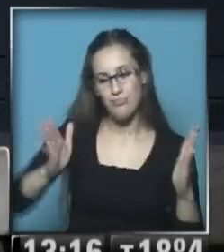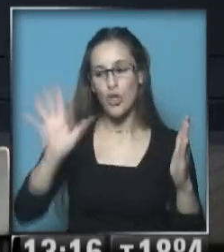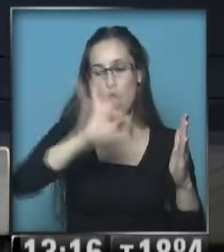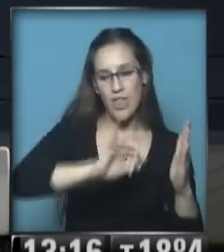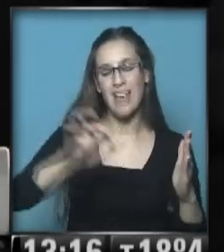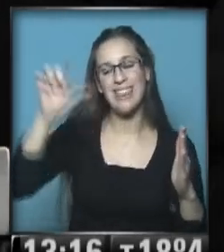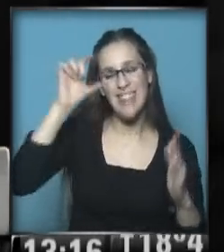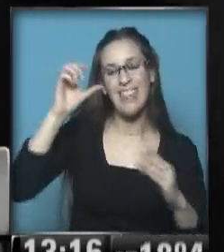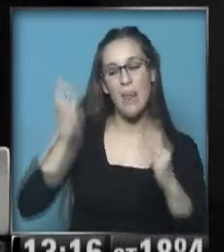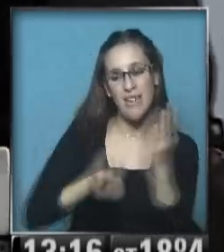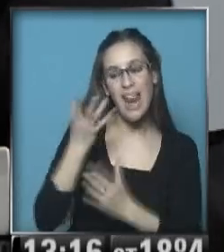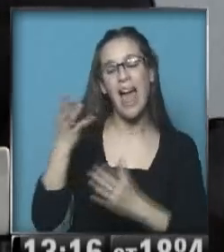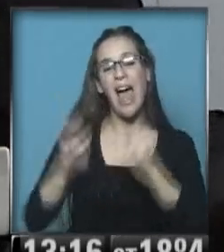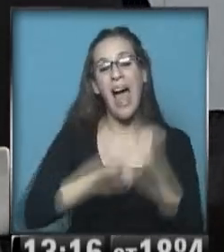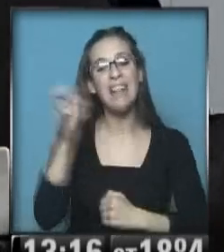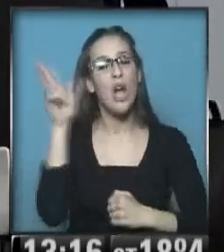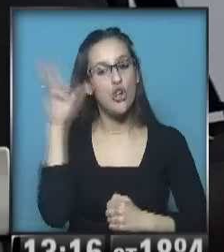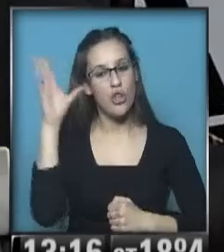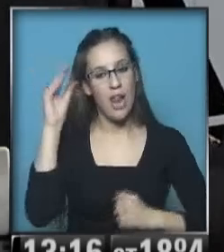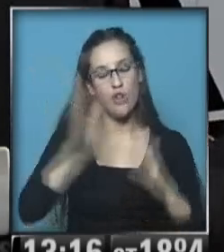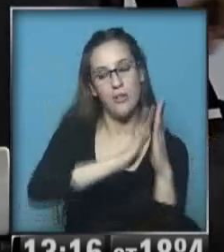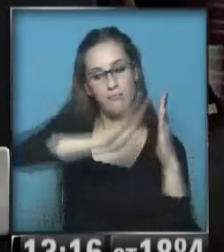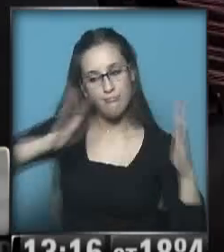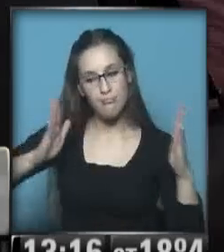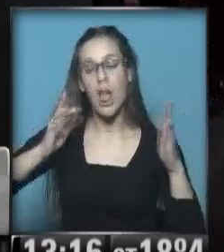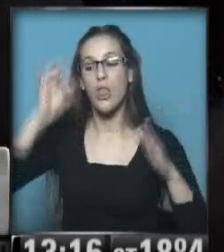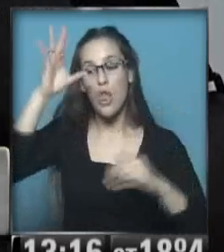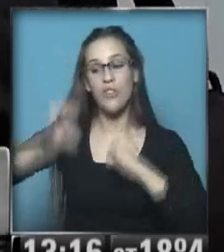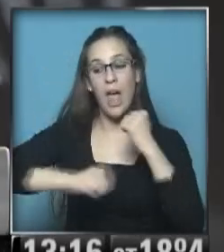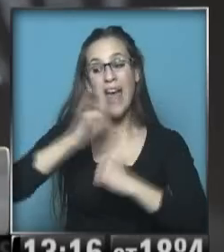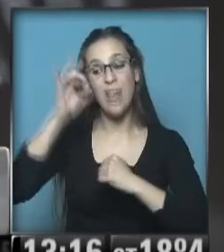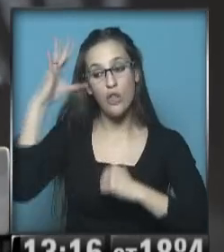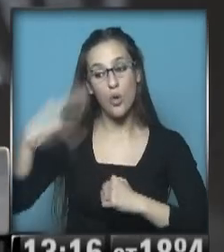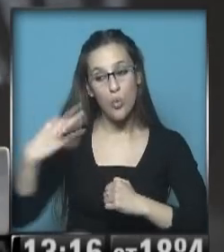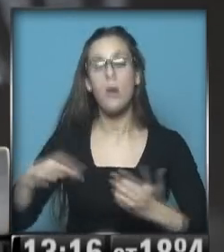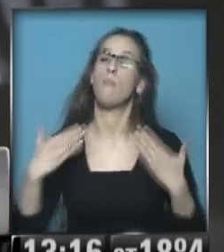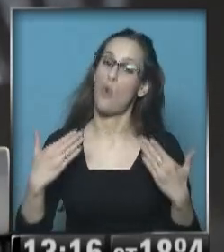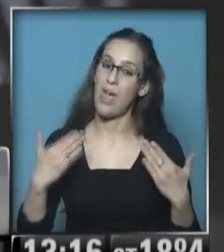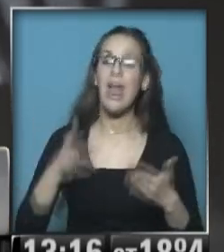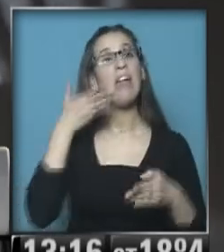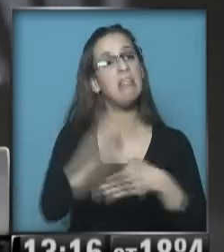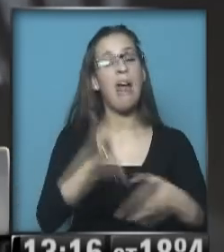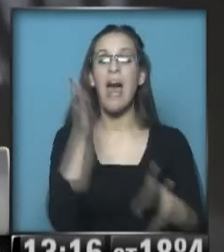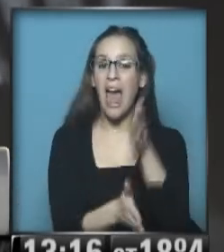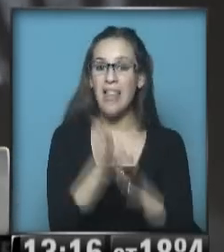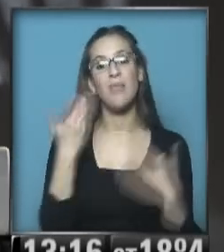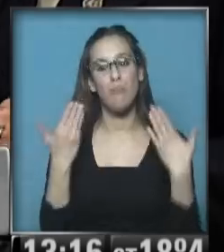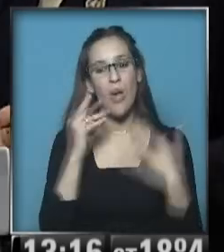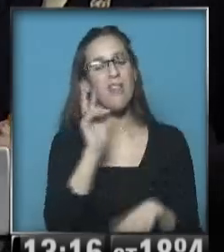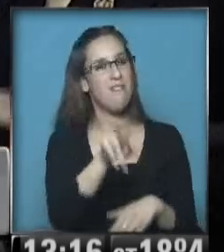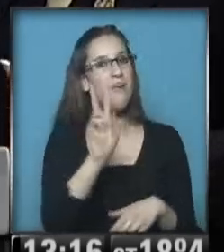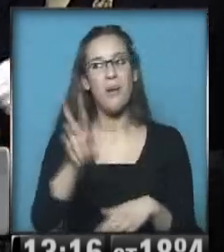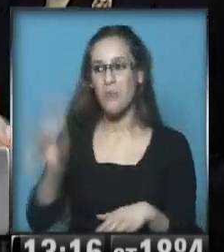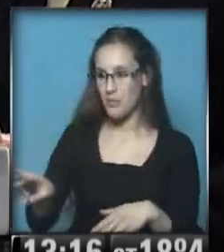horas, hasta el 12 de octubre y con entrada libre y gratuita, así que es una muy buena oportunidad como para poder venir a visitarla este fin de